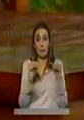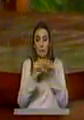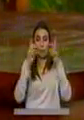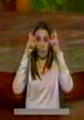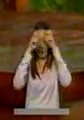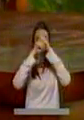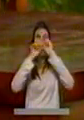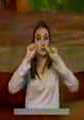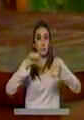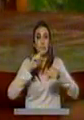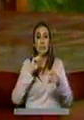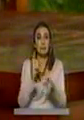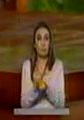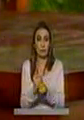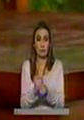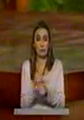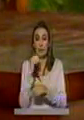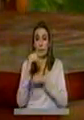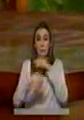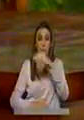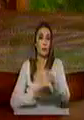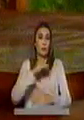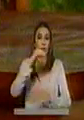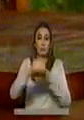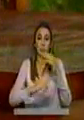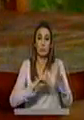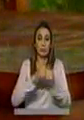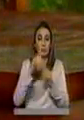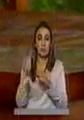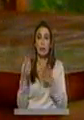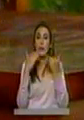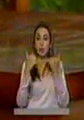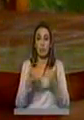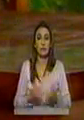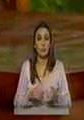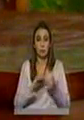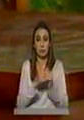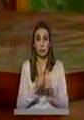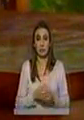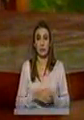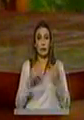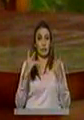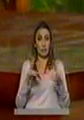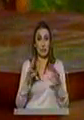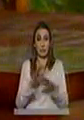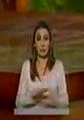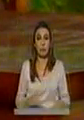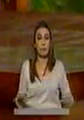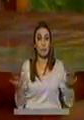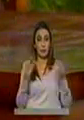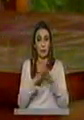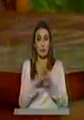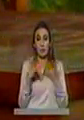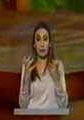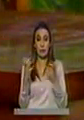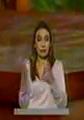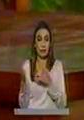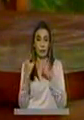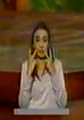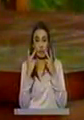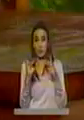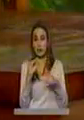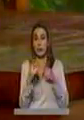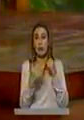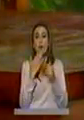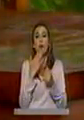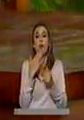donde sí se aprende los procesos de cada una de las plantaciones que tenemos. Y ellos quieren aplicarlo.